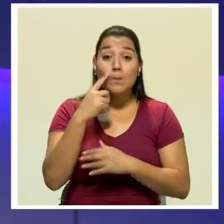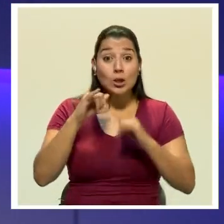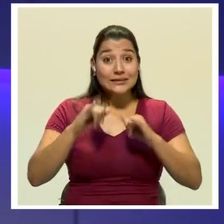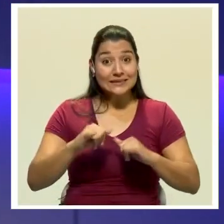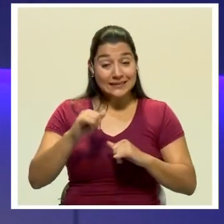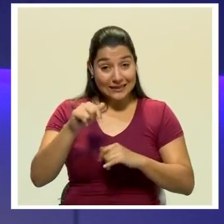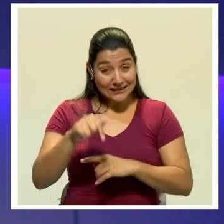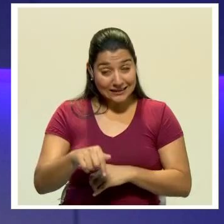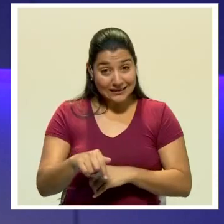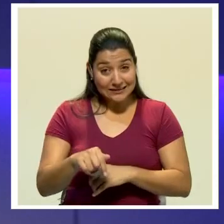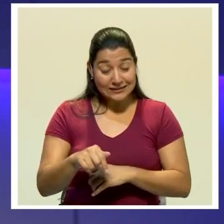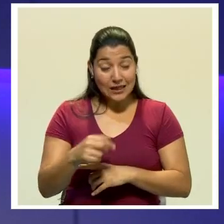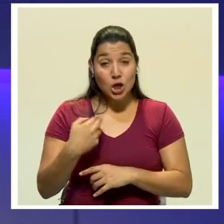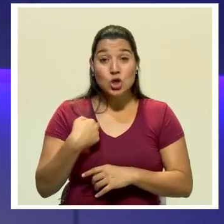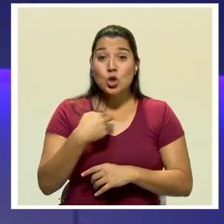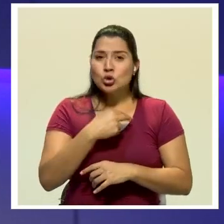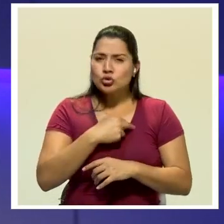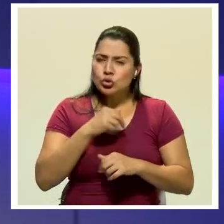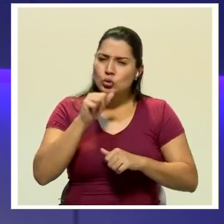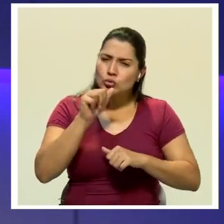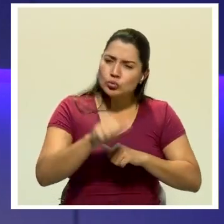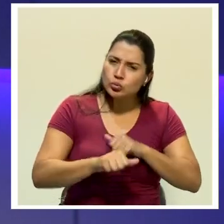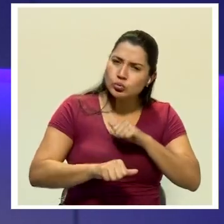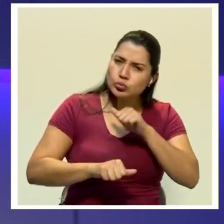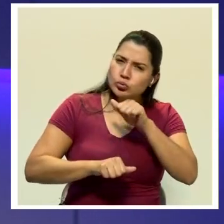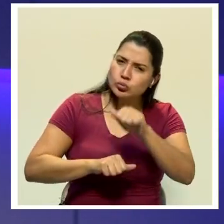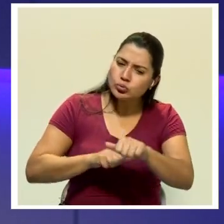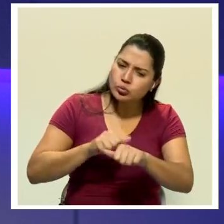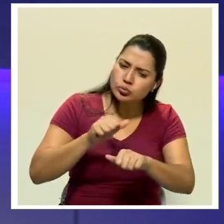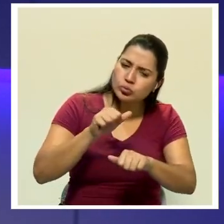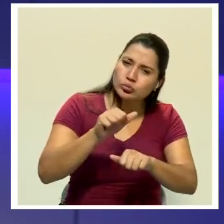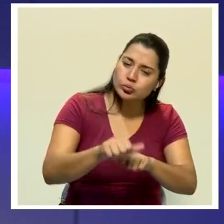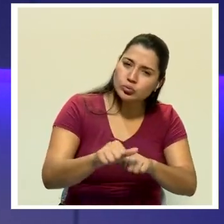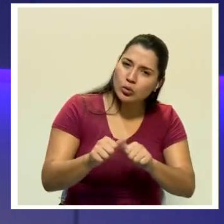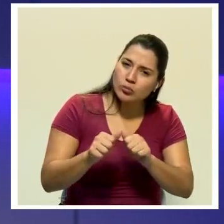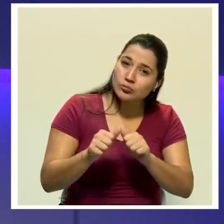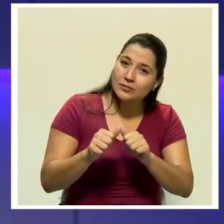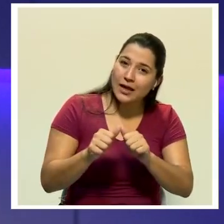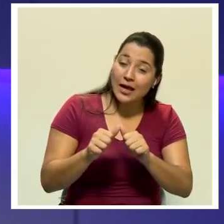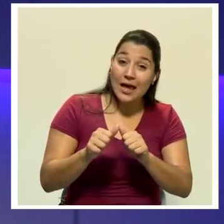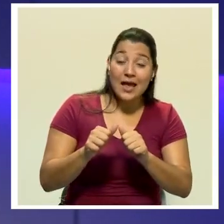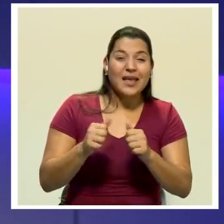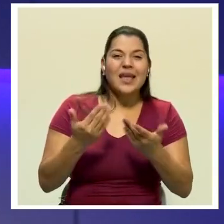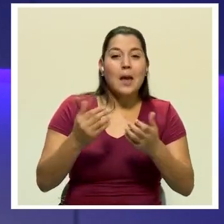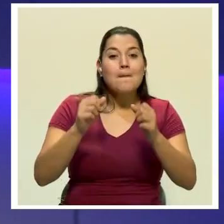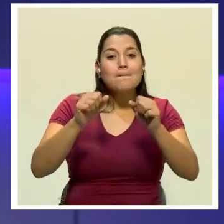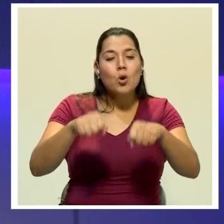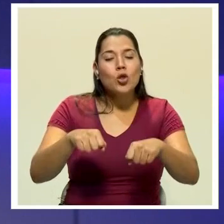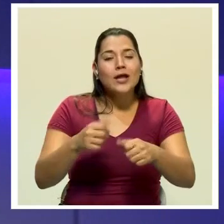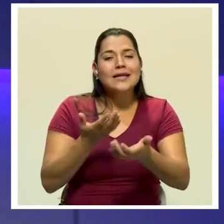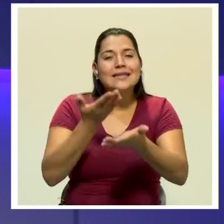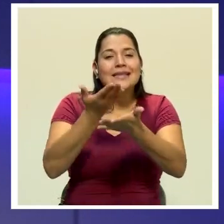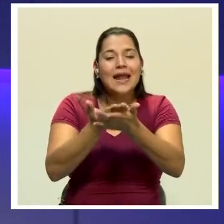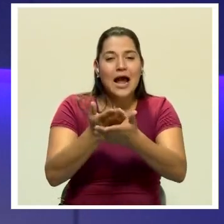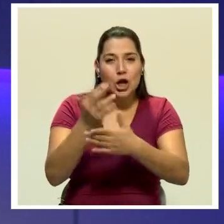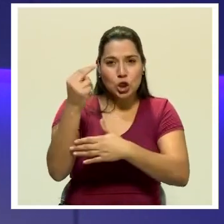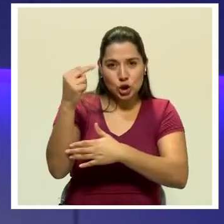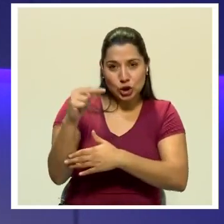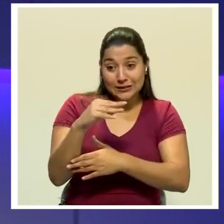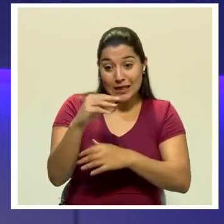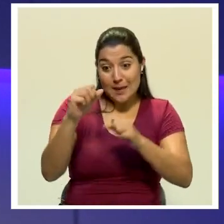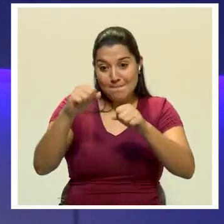ahí. Vamos empujando esta tarea diaria de presentarles las noticias, de compartir